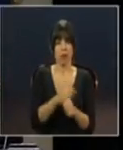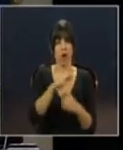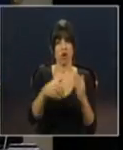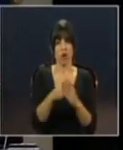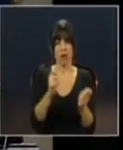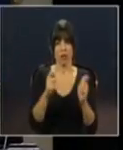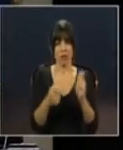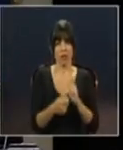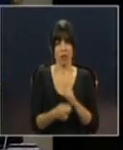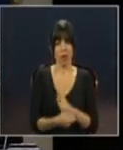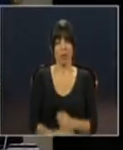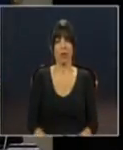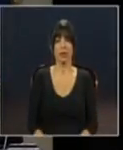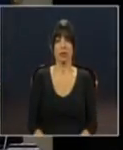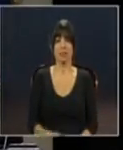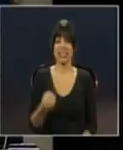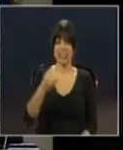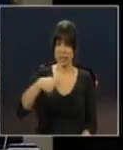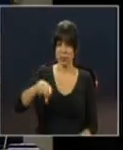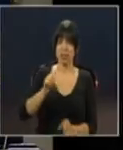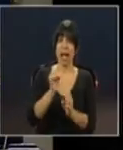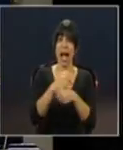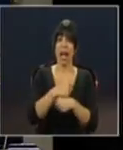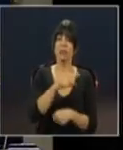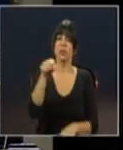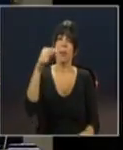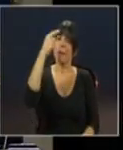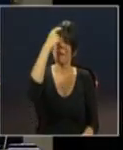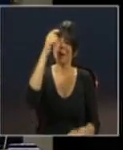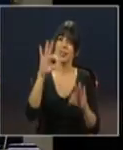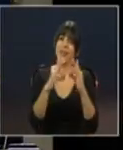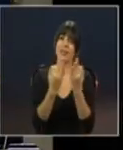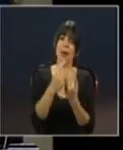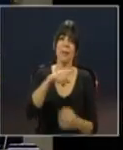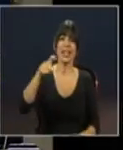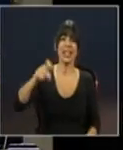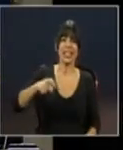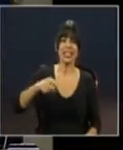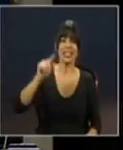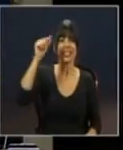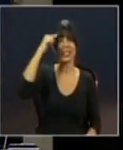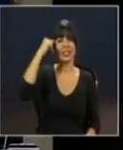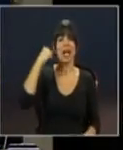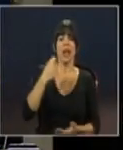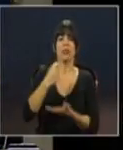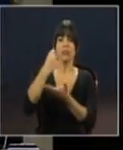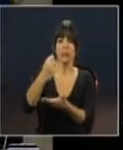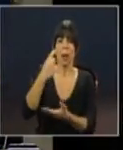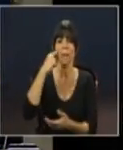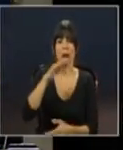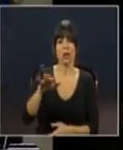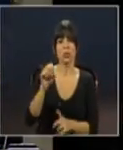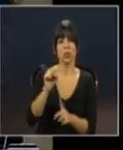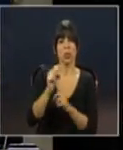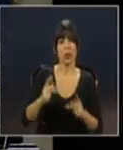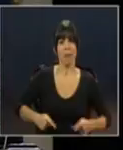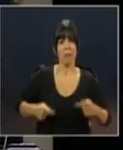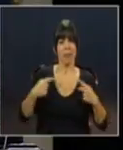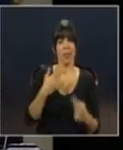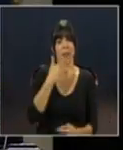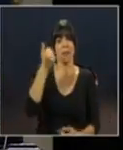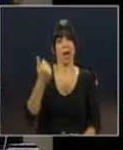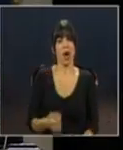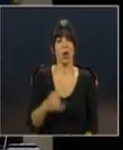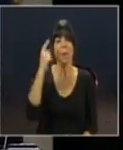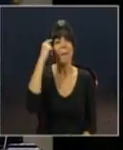reformas. Al hacerlo, piensen en las familias que necesitan la inversión del Estado para mejorar sus condiciones de vida, en